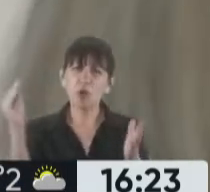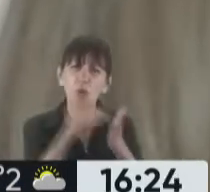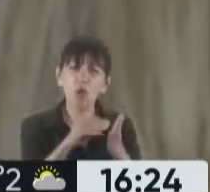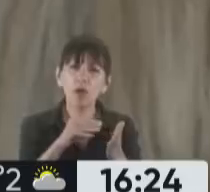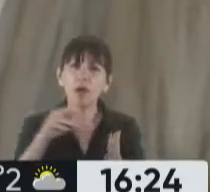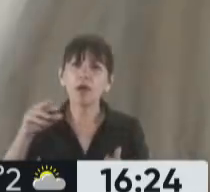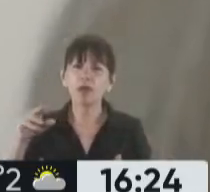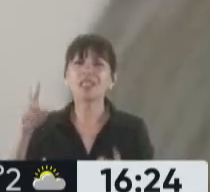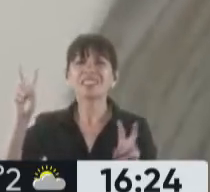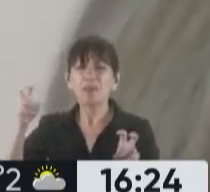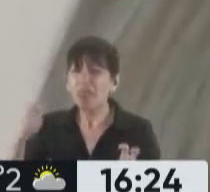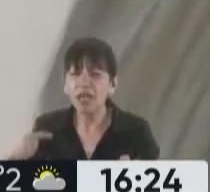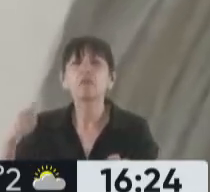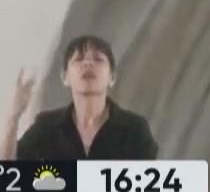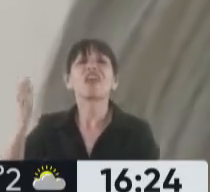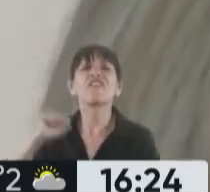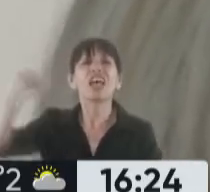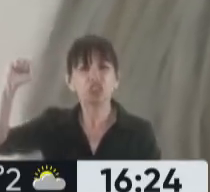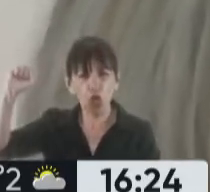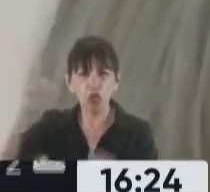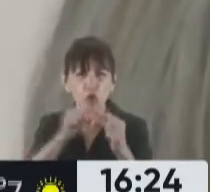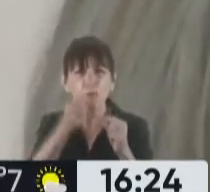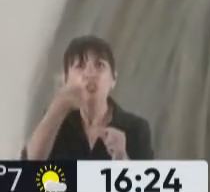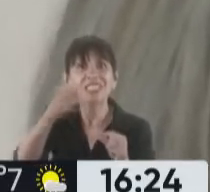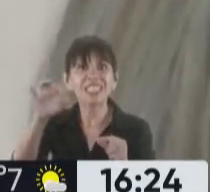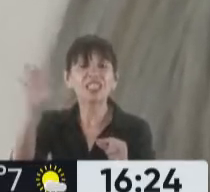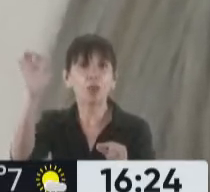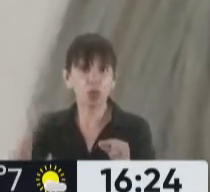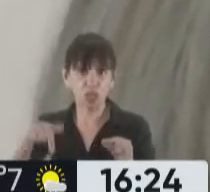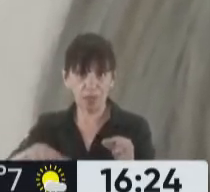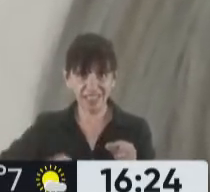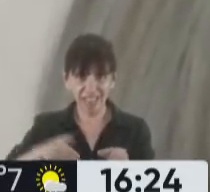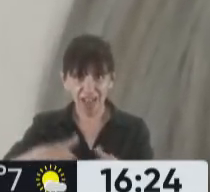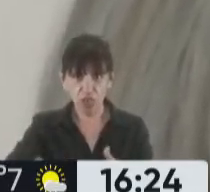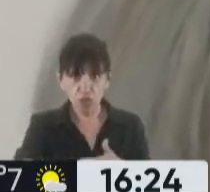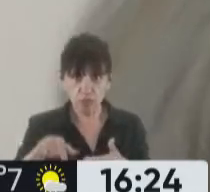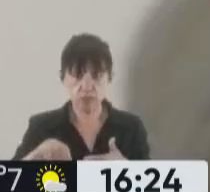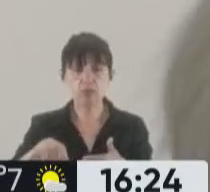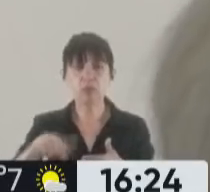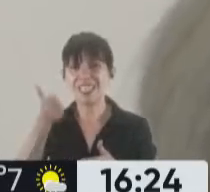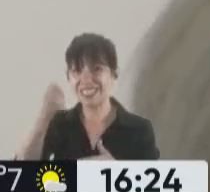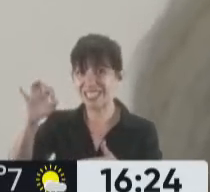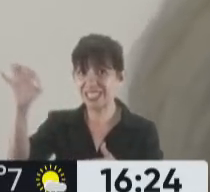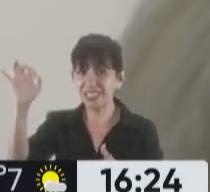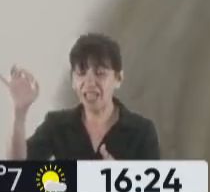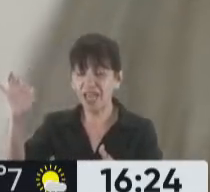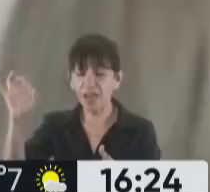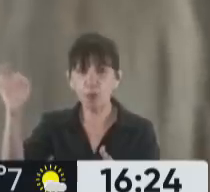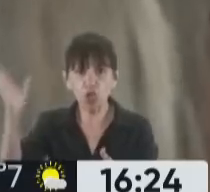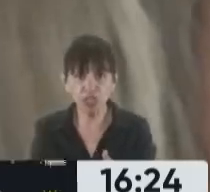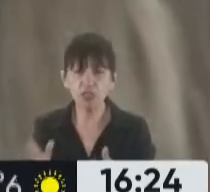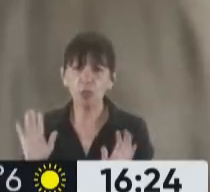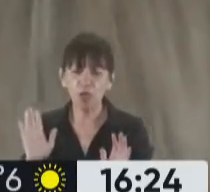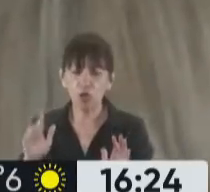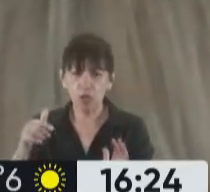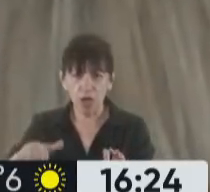de inflación, que es 60% para este año, y los indicadores, digamos, vienen acelerándose, ¿no?